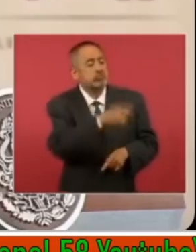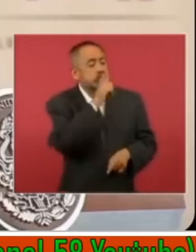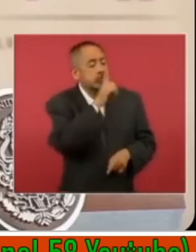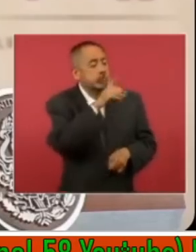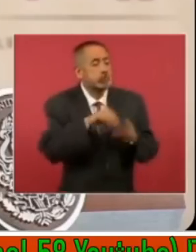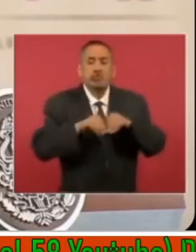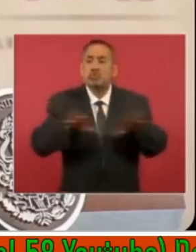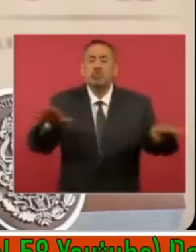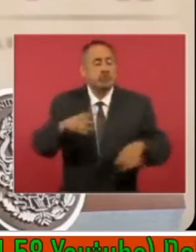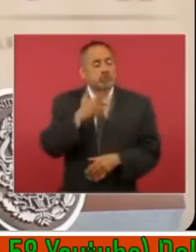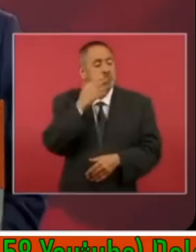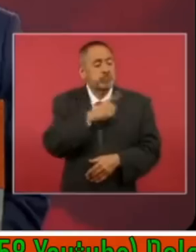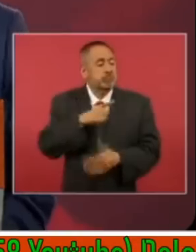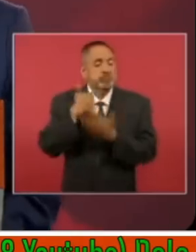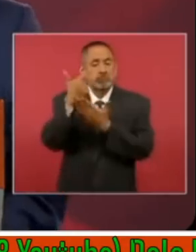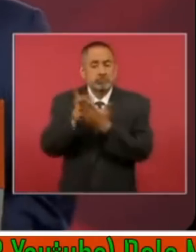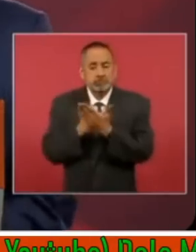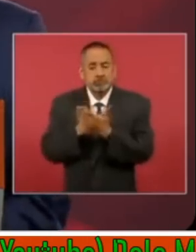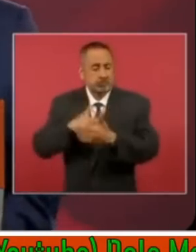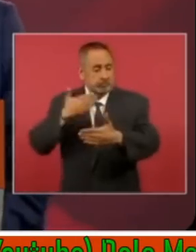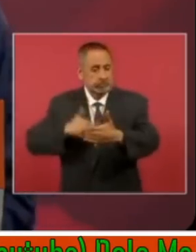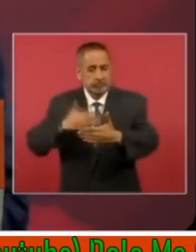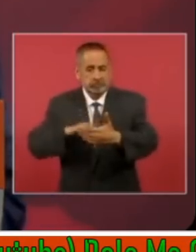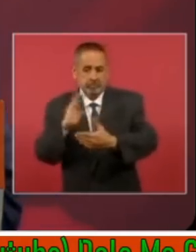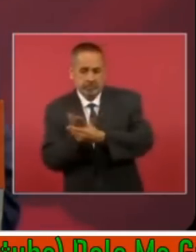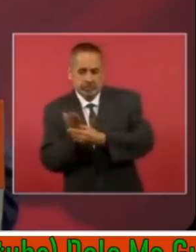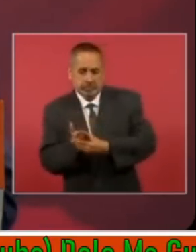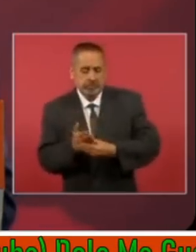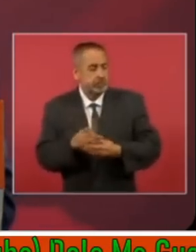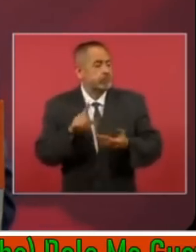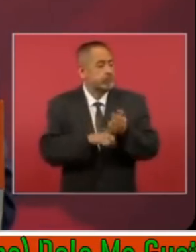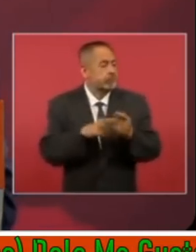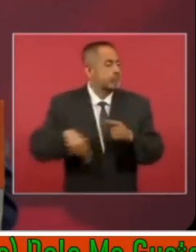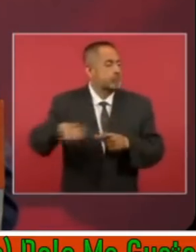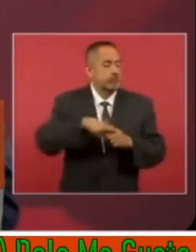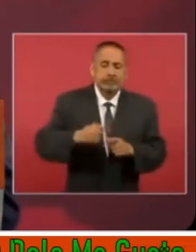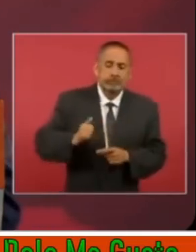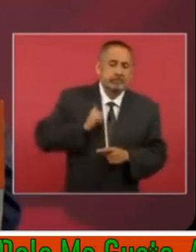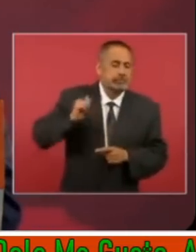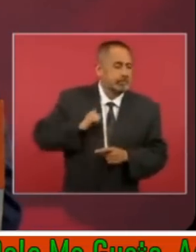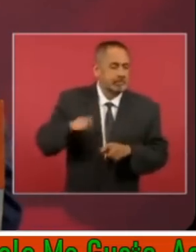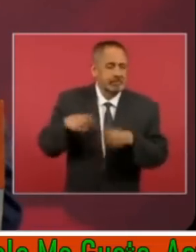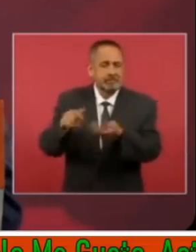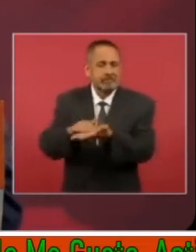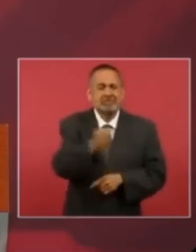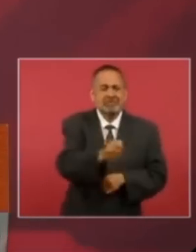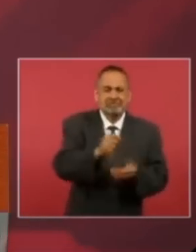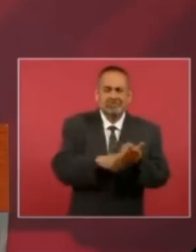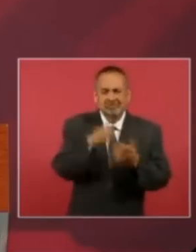la lista y los expedientes de todos los que se beneficiaron con condonación de